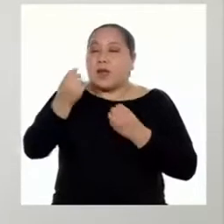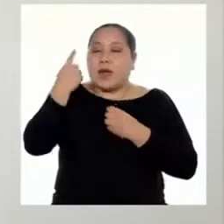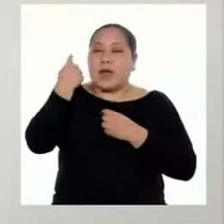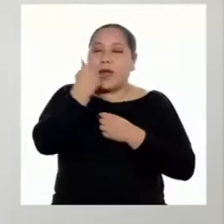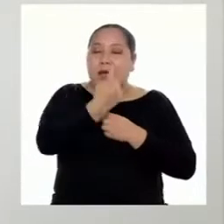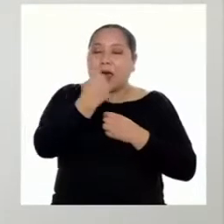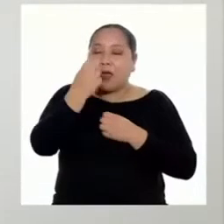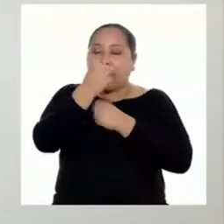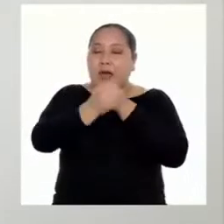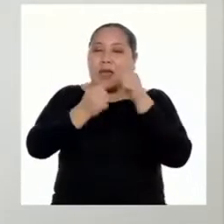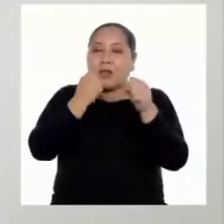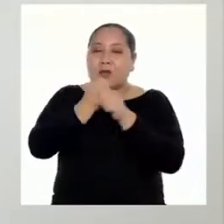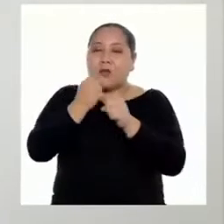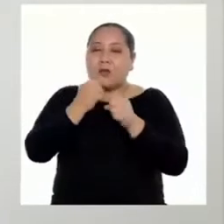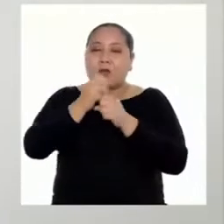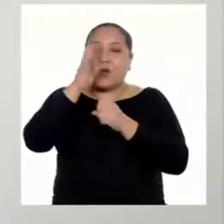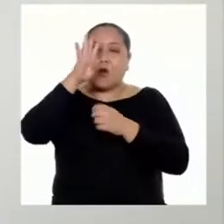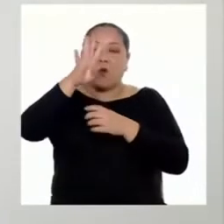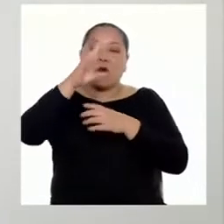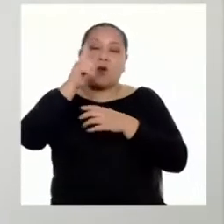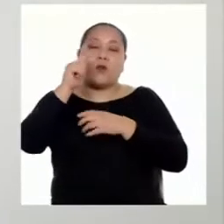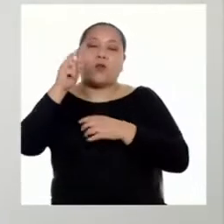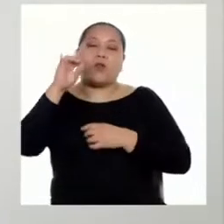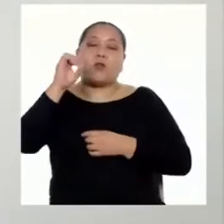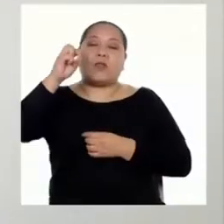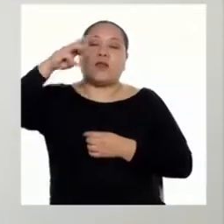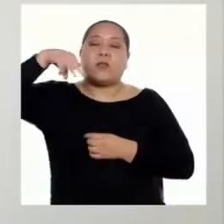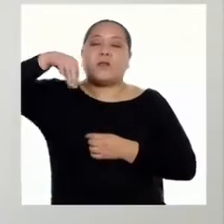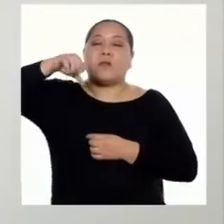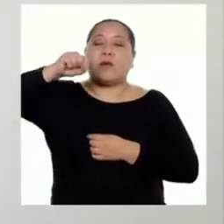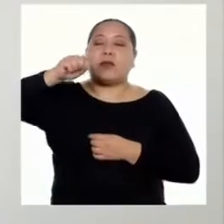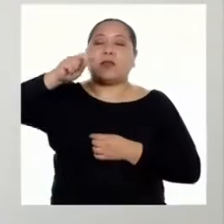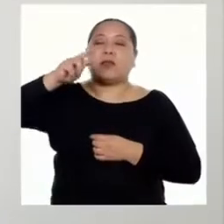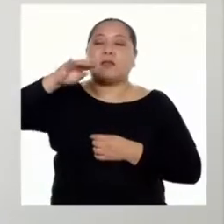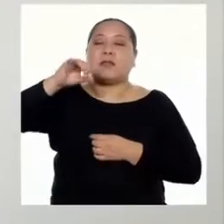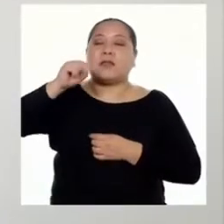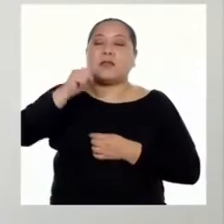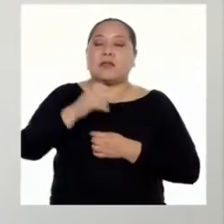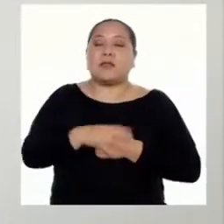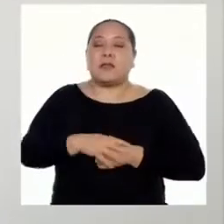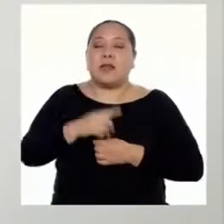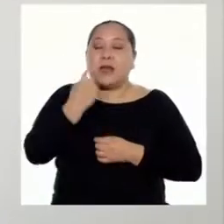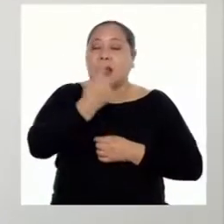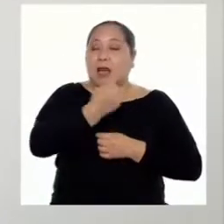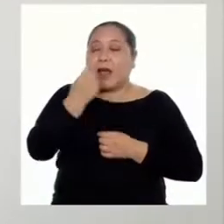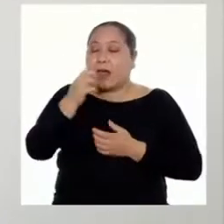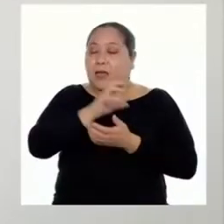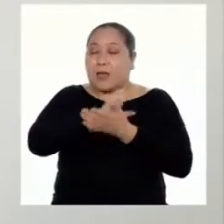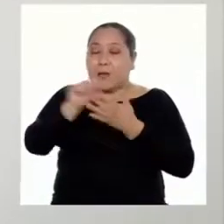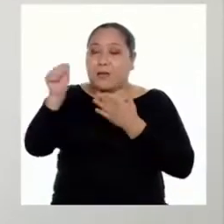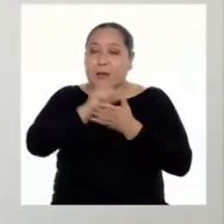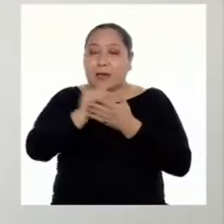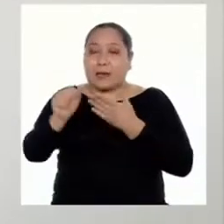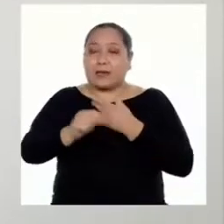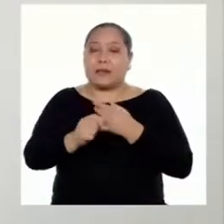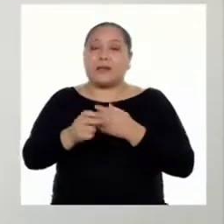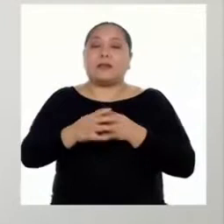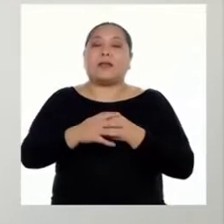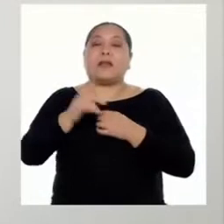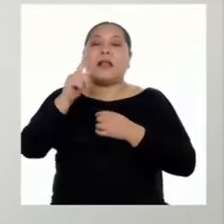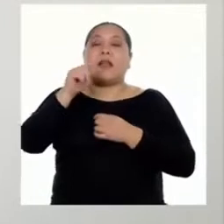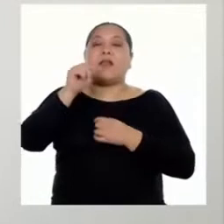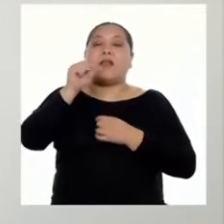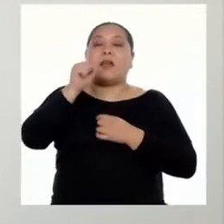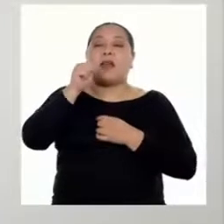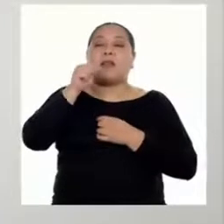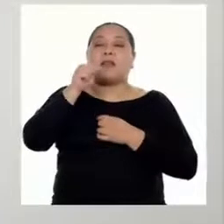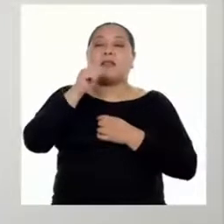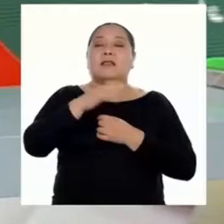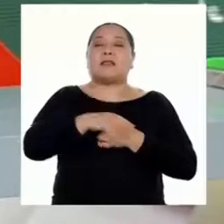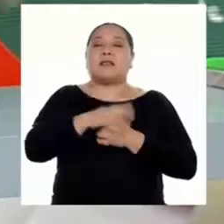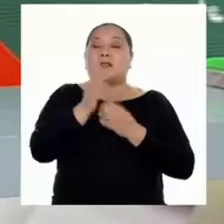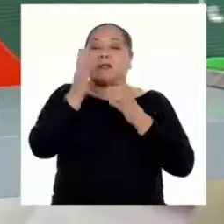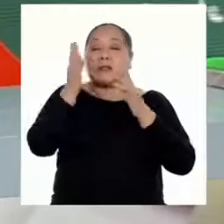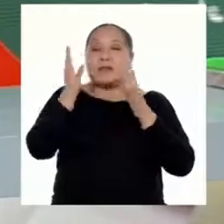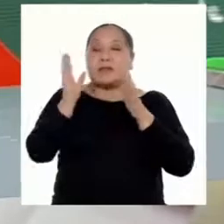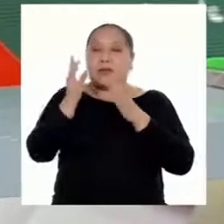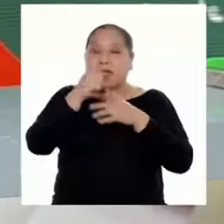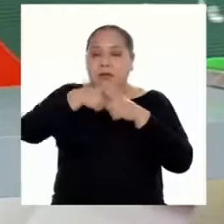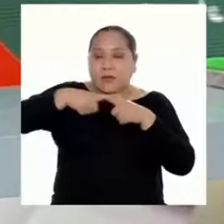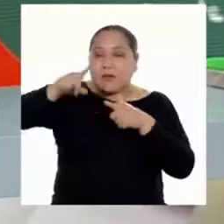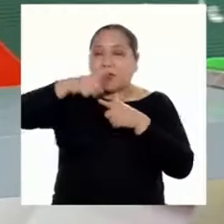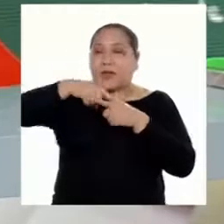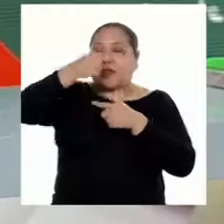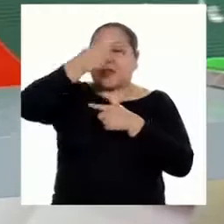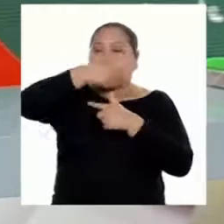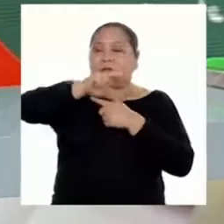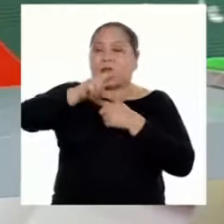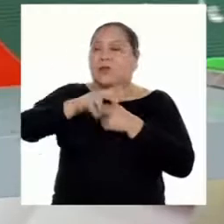tiene 4 trimestres. En el caso que sea capitalizable cada mes, la tasa de interés se divide entre 12.